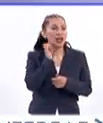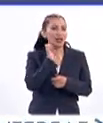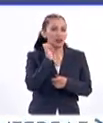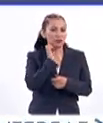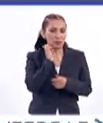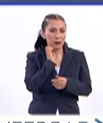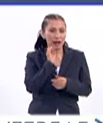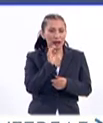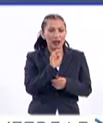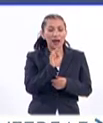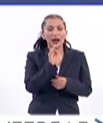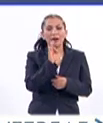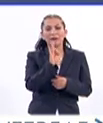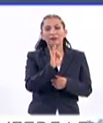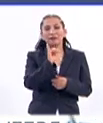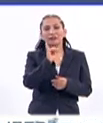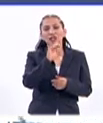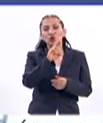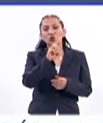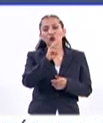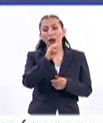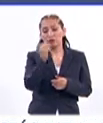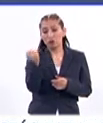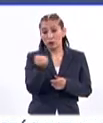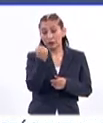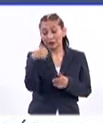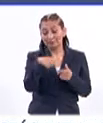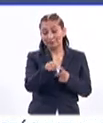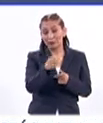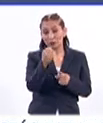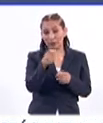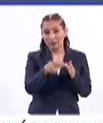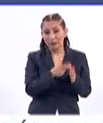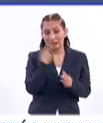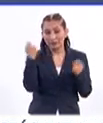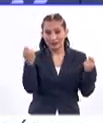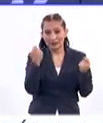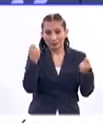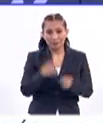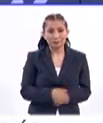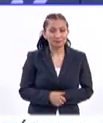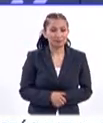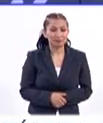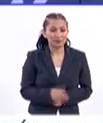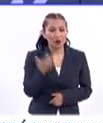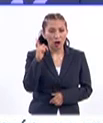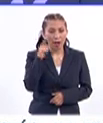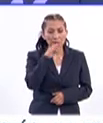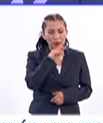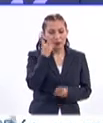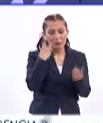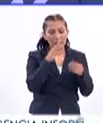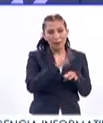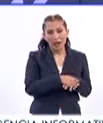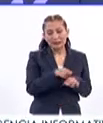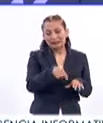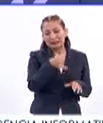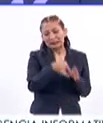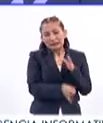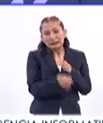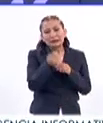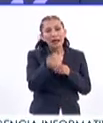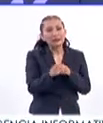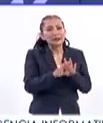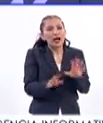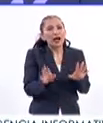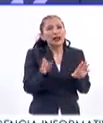FICUNAM. Todo el éxito para esta 9ª edición del FICUNAM y pues esperamos muy pronto para seguir platicando sobre